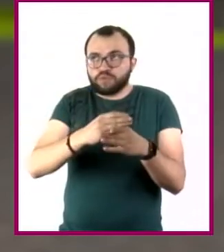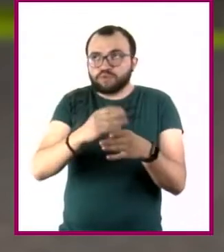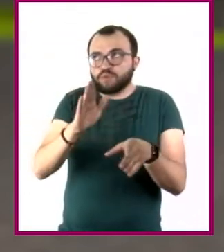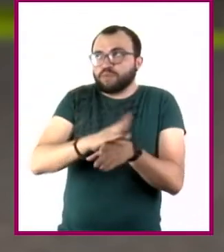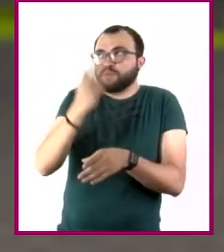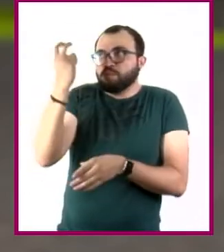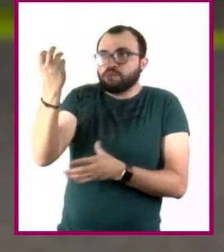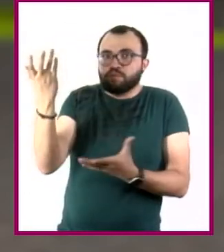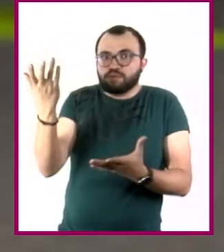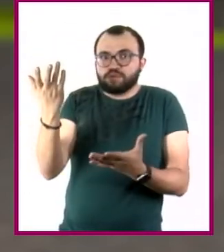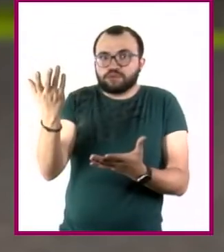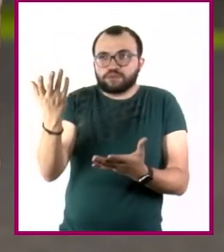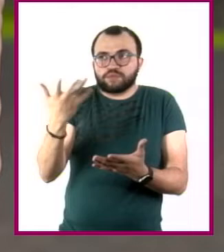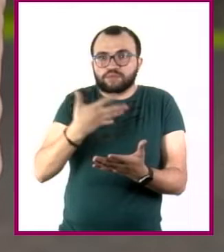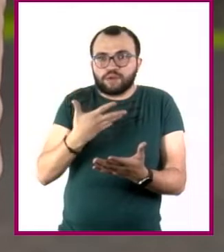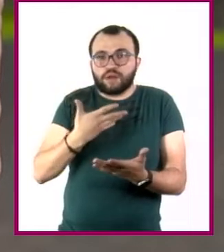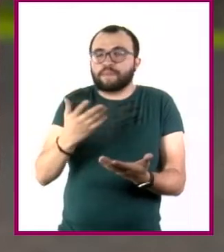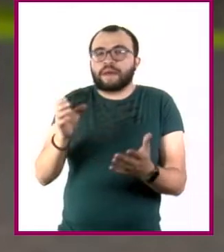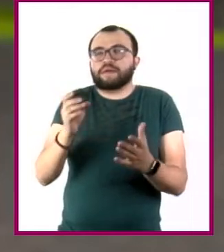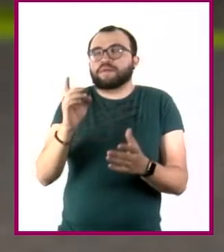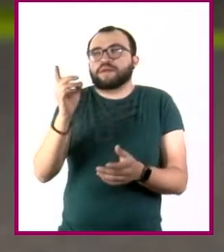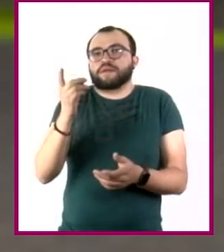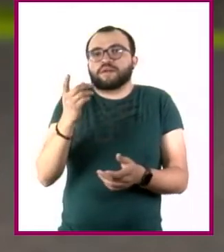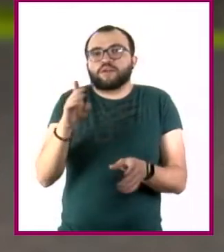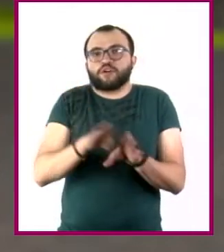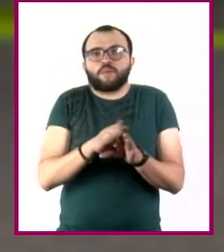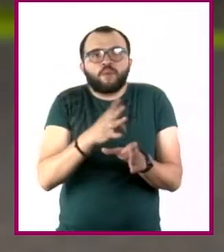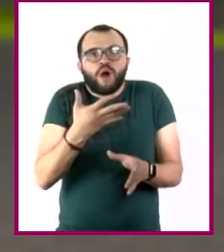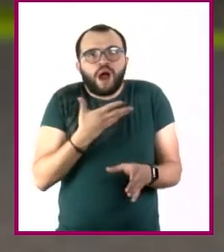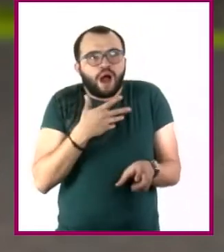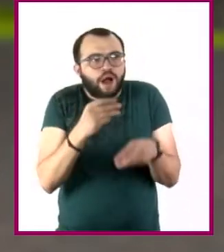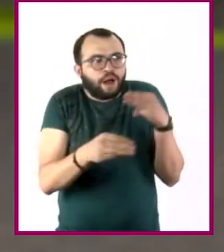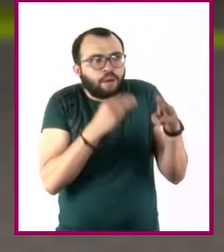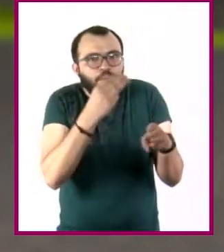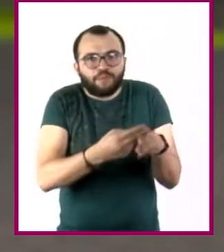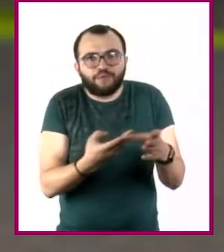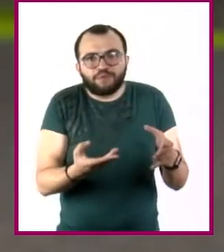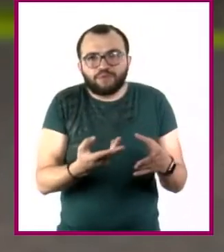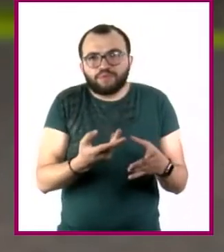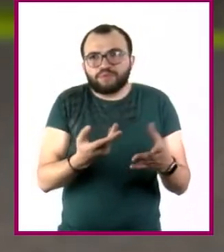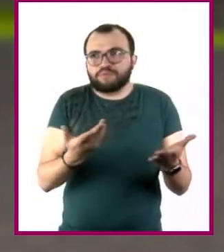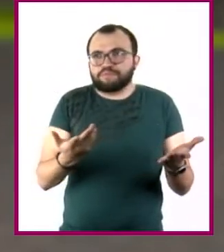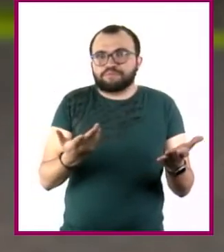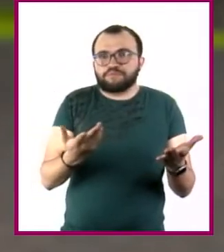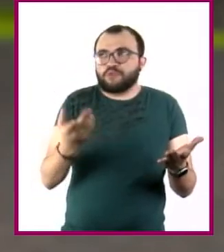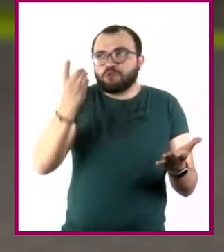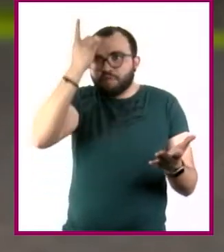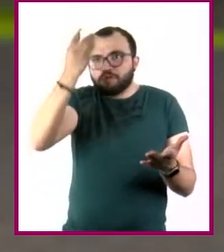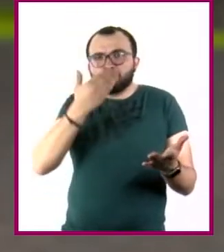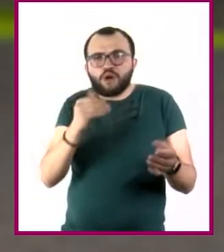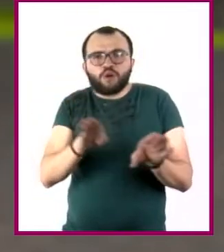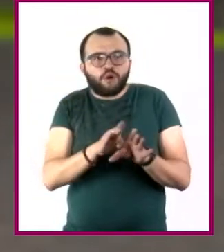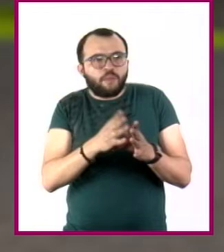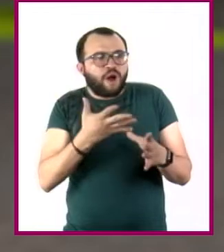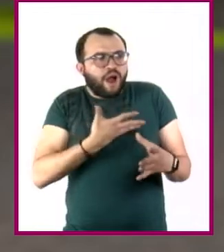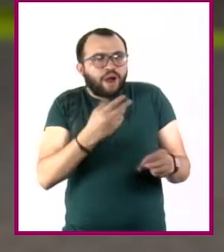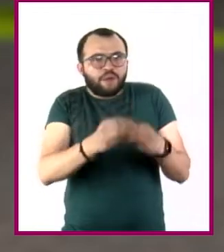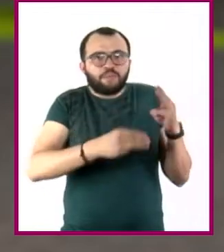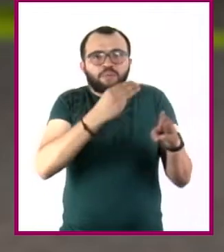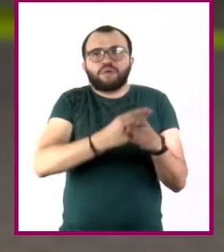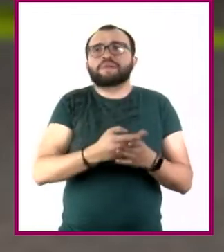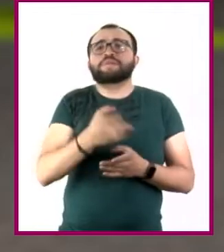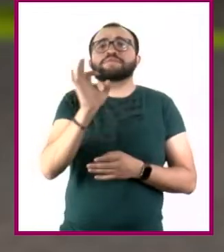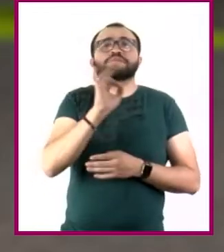que cree algo sin que exista. Pero es una explicación entre otras. ¿Qué tal que el mundo ha